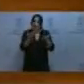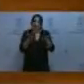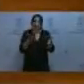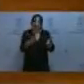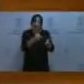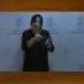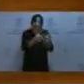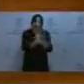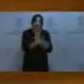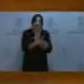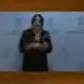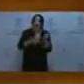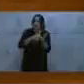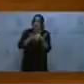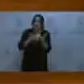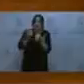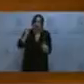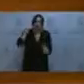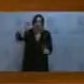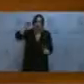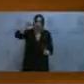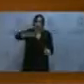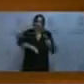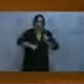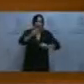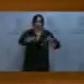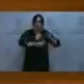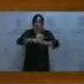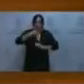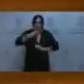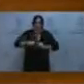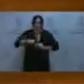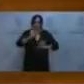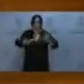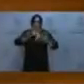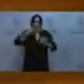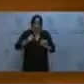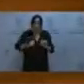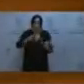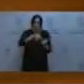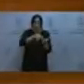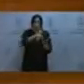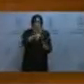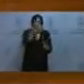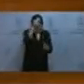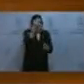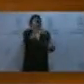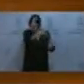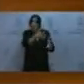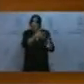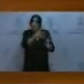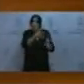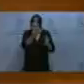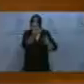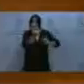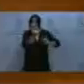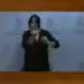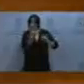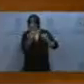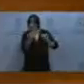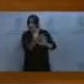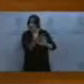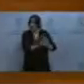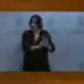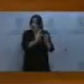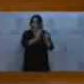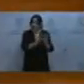cierto, una reivindicación histórica de estas asociaciones, de estas organizaciones, y calculaba que estaría listo para finales de año, coincidiendo con el nuevo